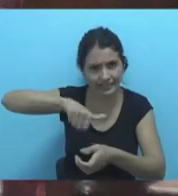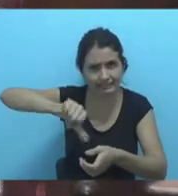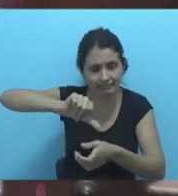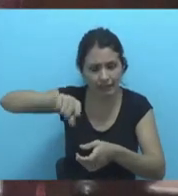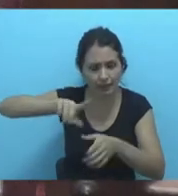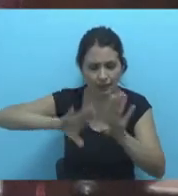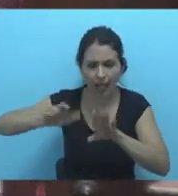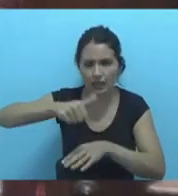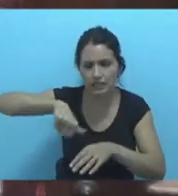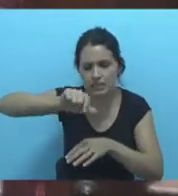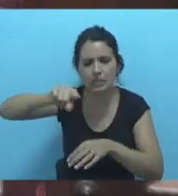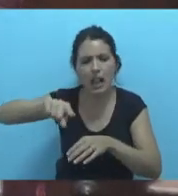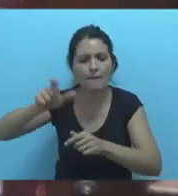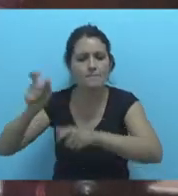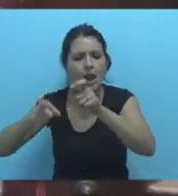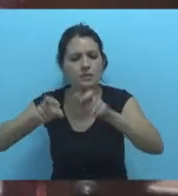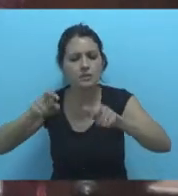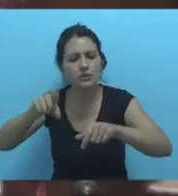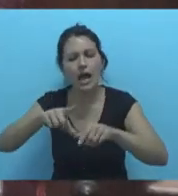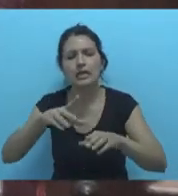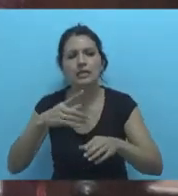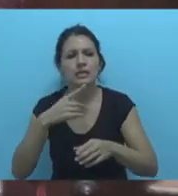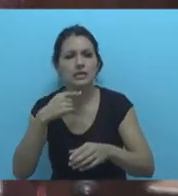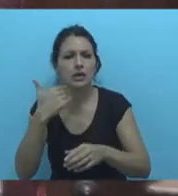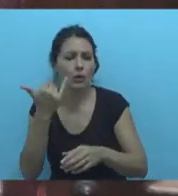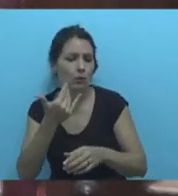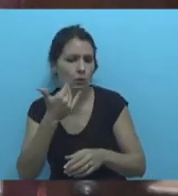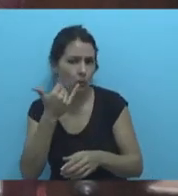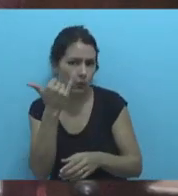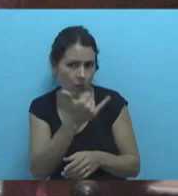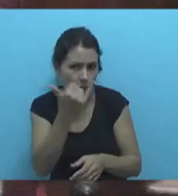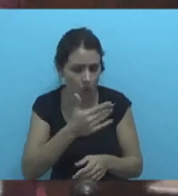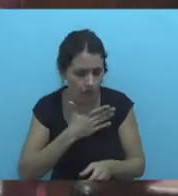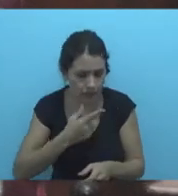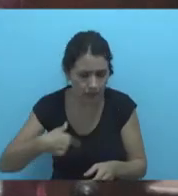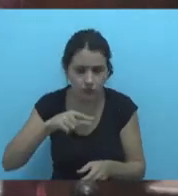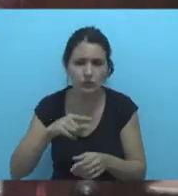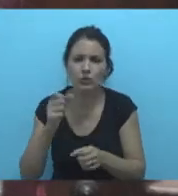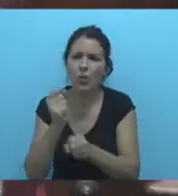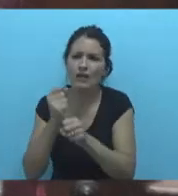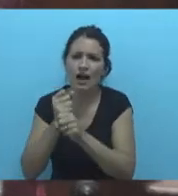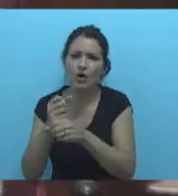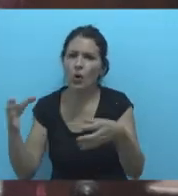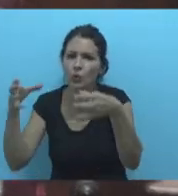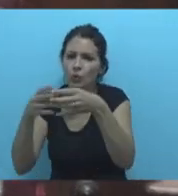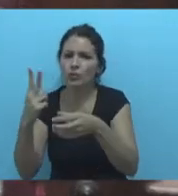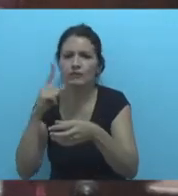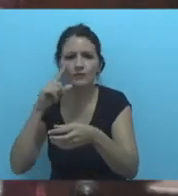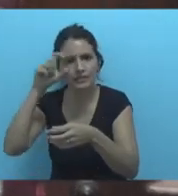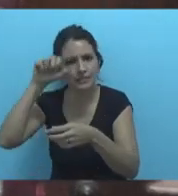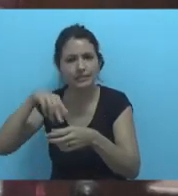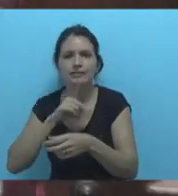que nosotros teníamos? De que la actividad que viene desarrollando el grupo económico, que viene desarrollando Vicentín en la zona, el año pasado orillaba